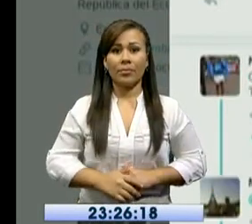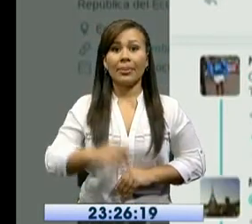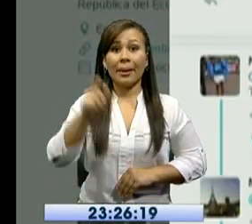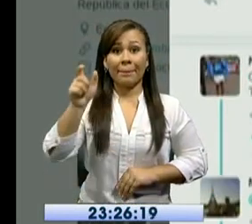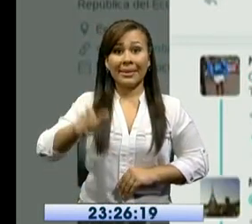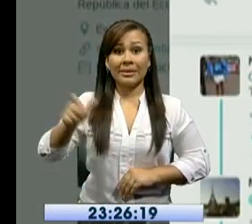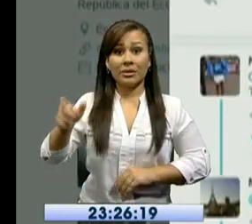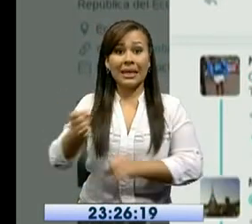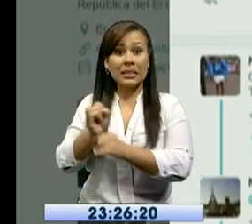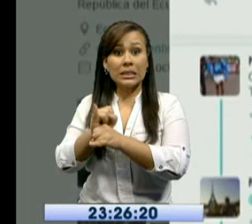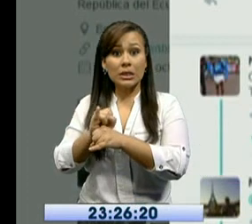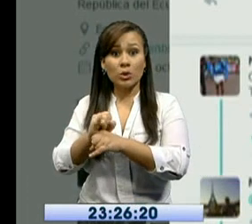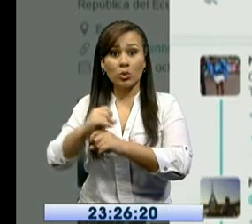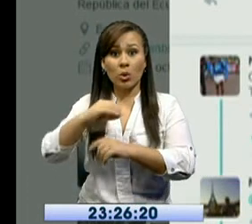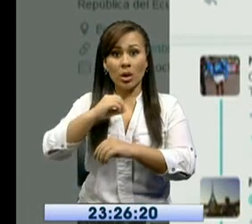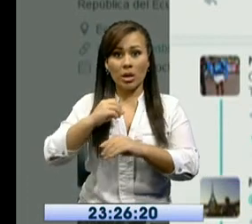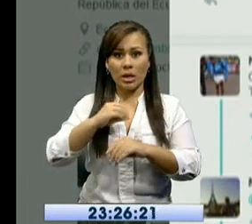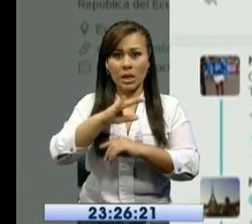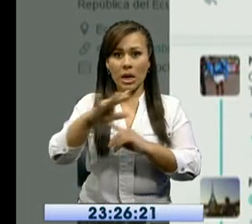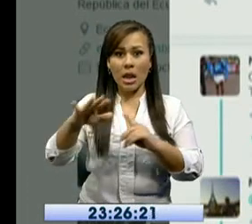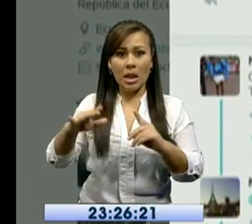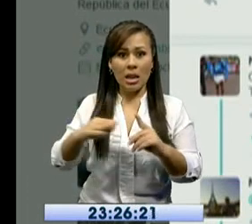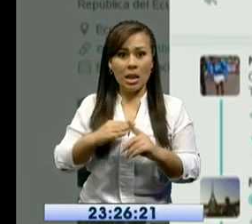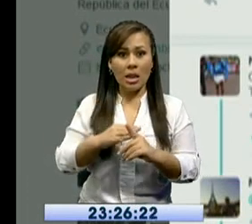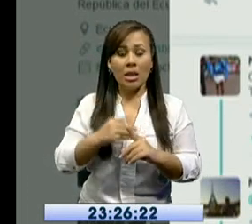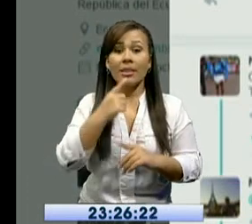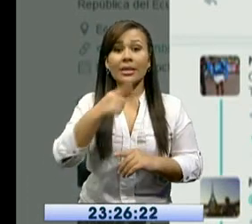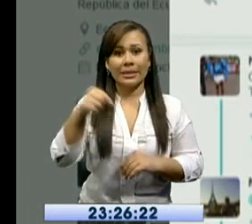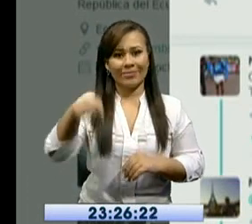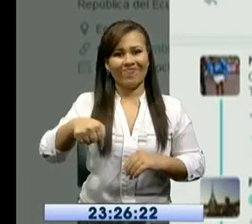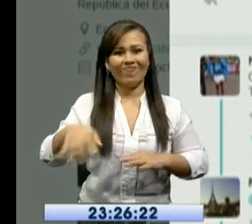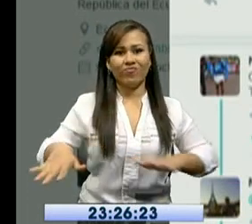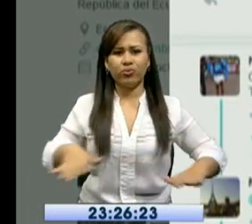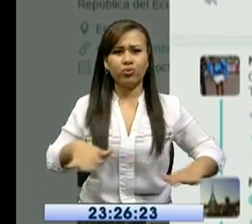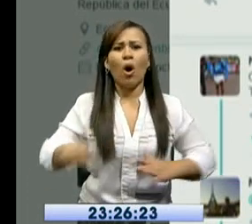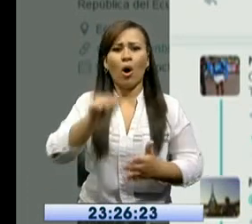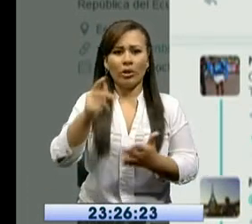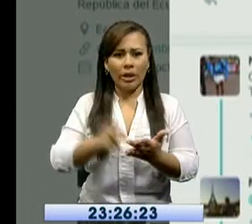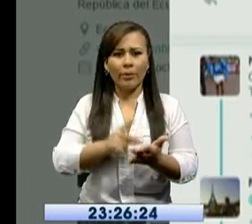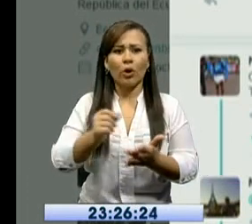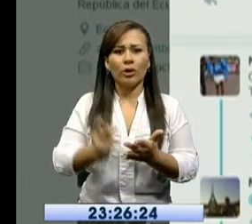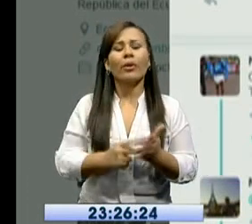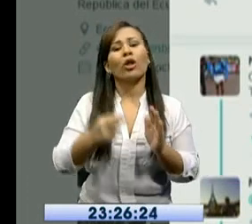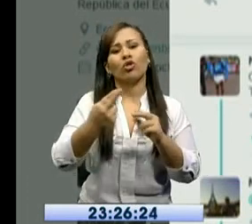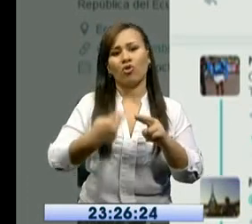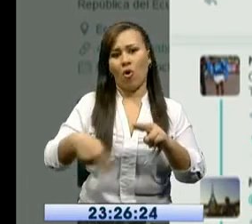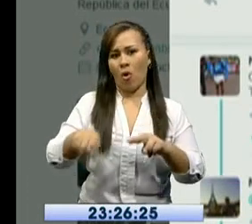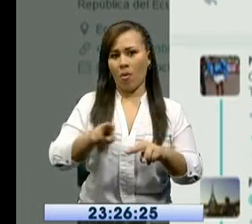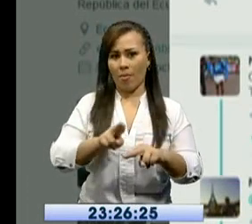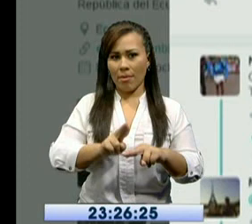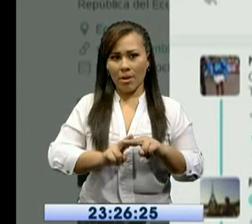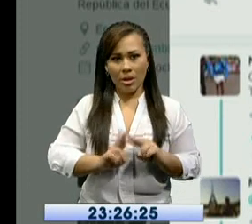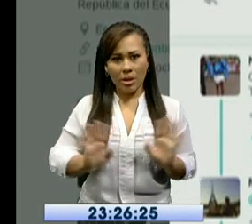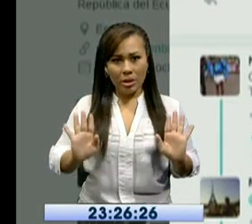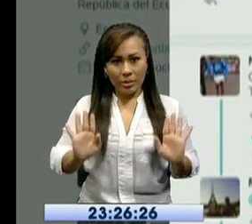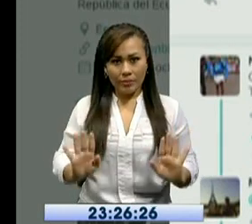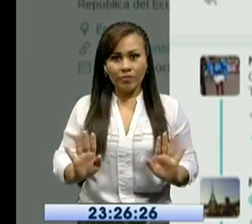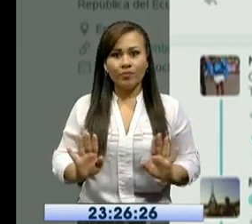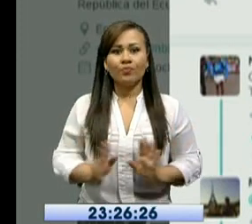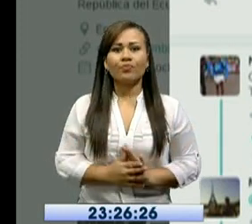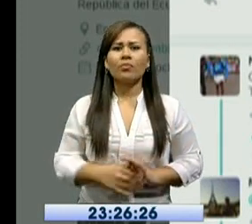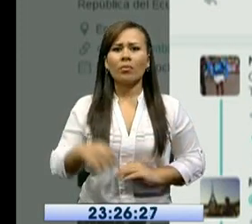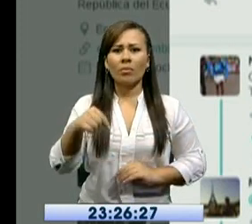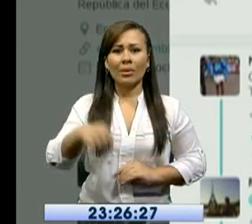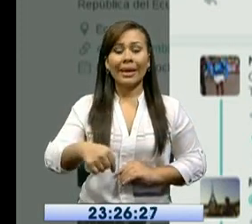Personal del Instituto Geofísico dice que estas réplicas son normales y que en